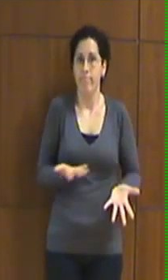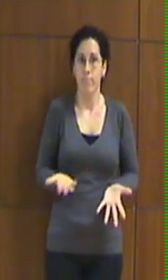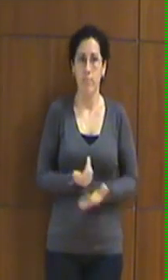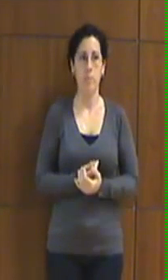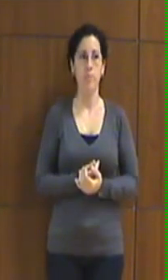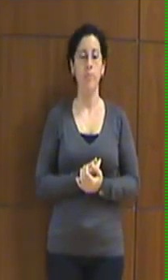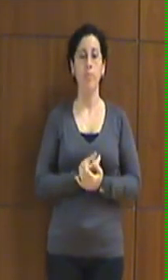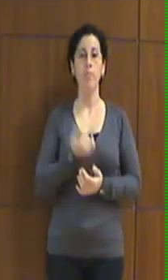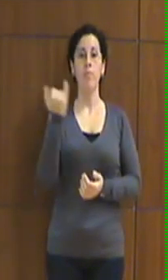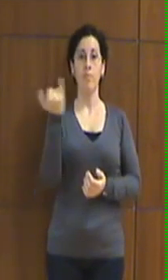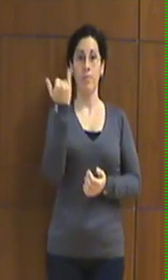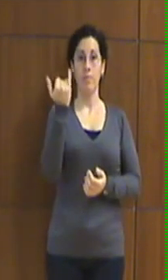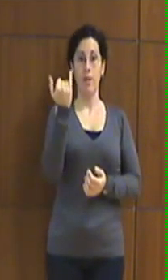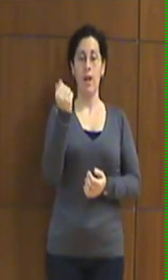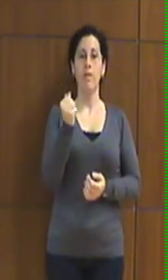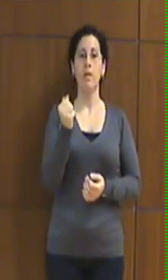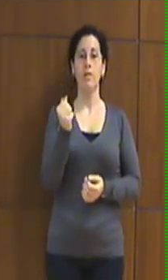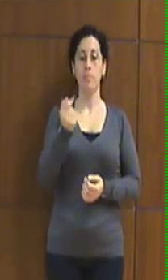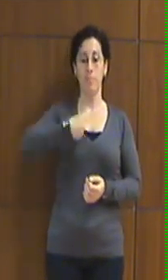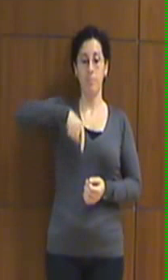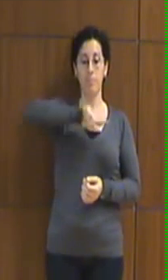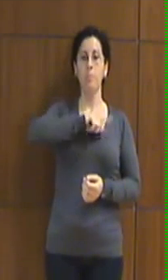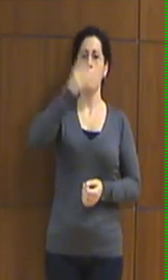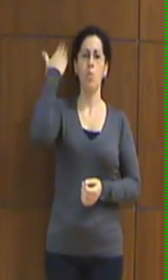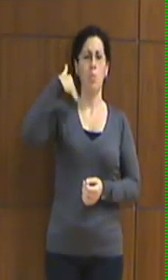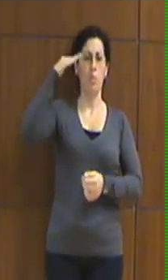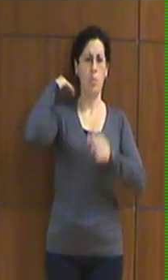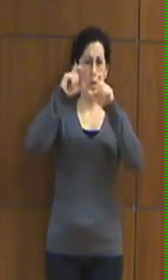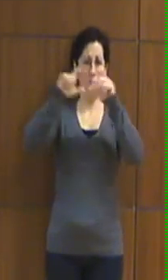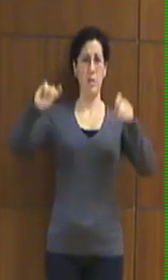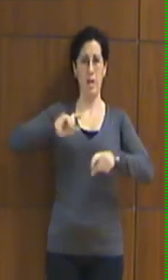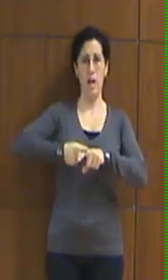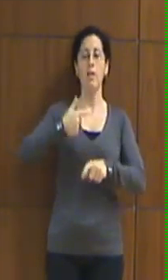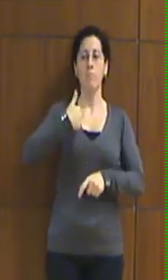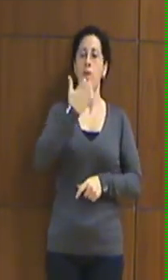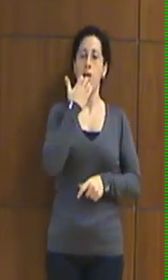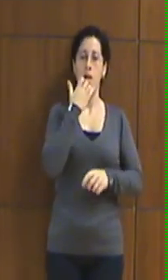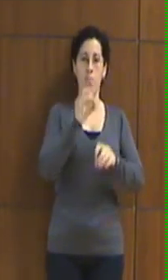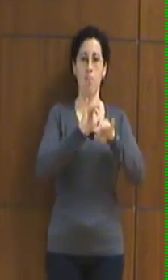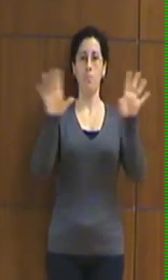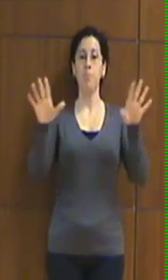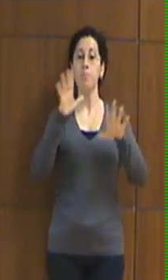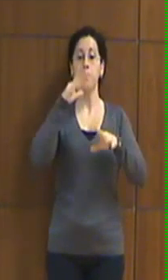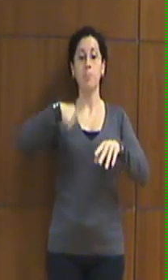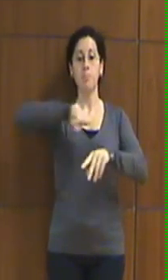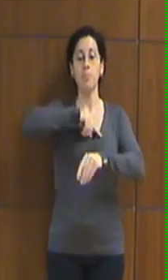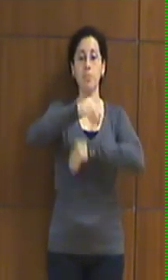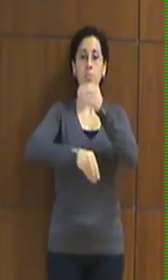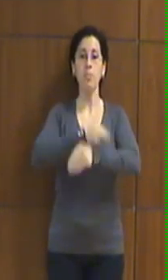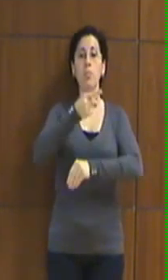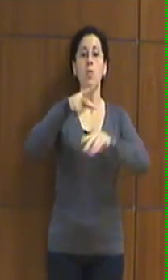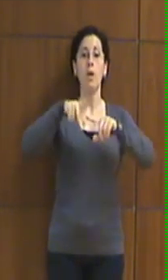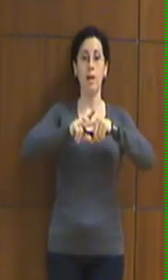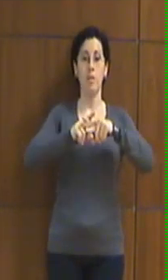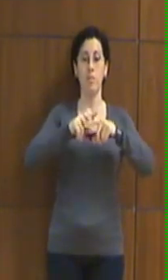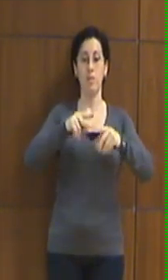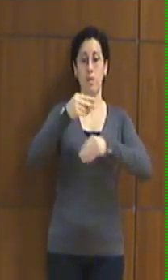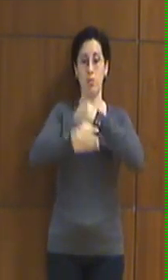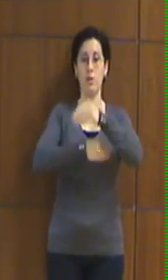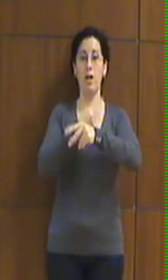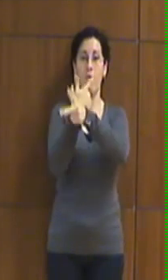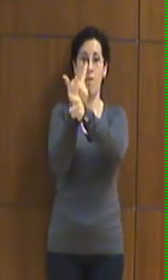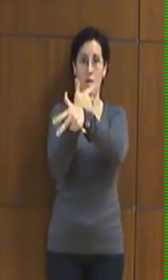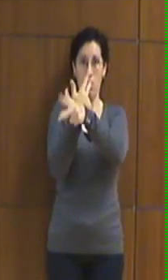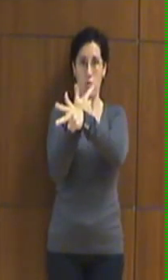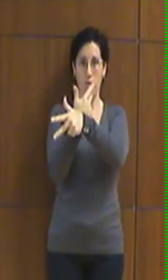Bueno, nosotros vivimos un ejemplo en Tecnosite porque utilizamos una herramienta para hacer videoconferencia para